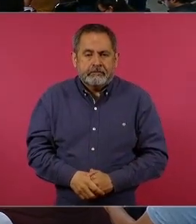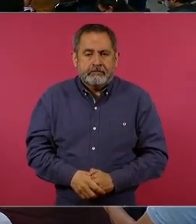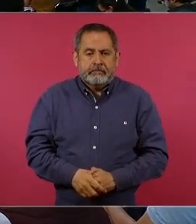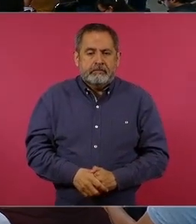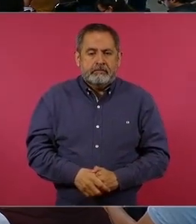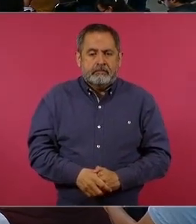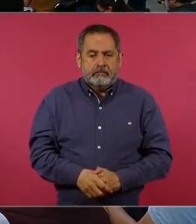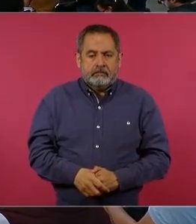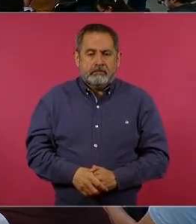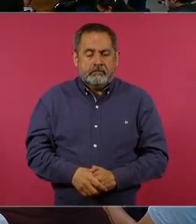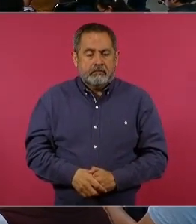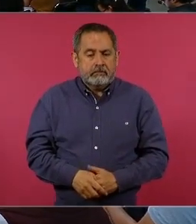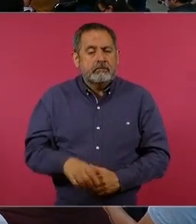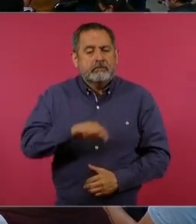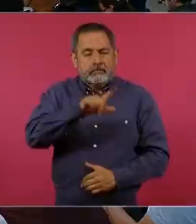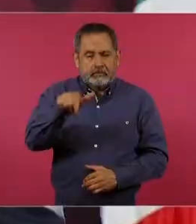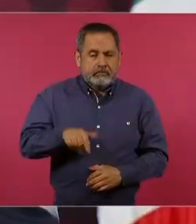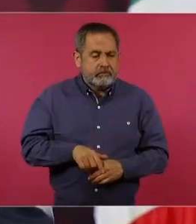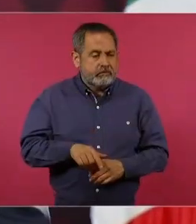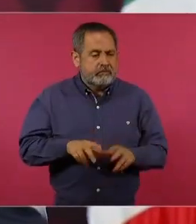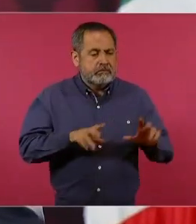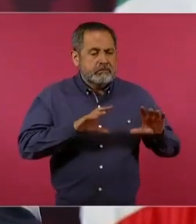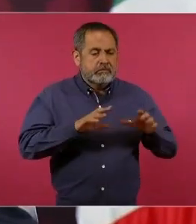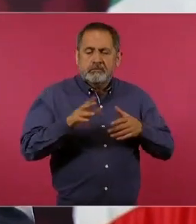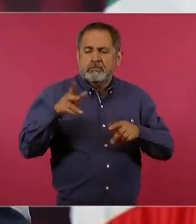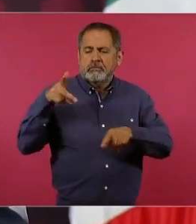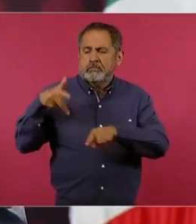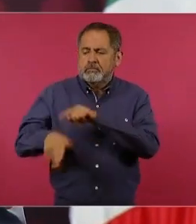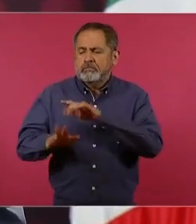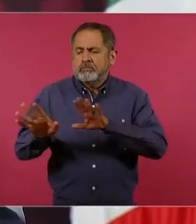Entonces, después se volvió un asunto popular.